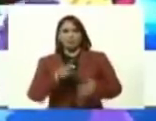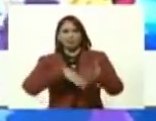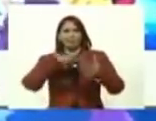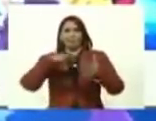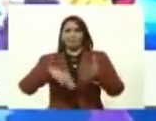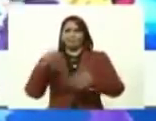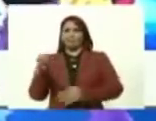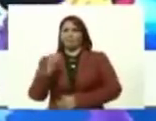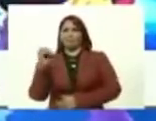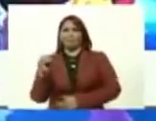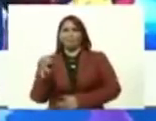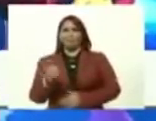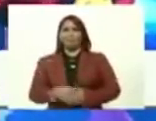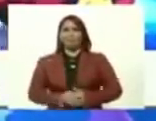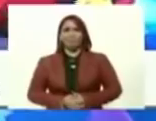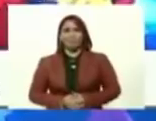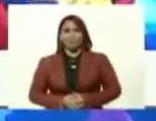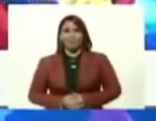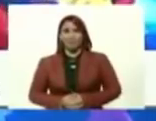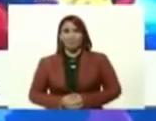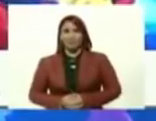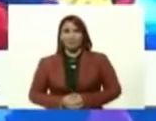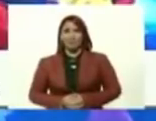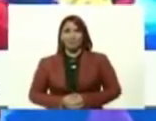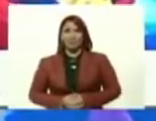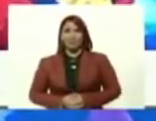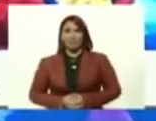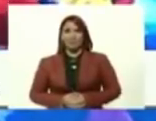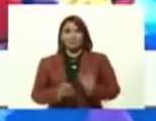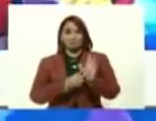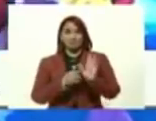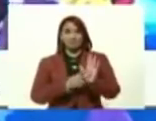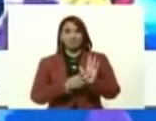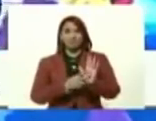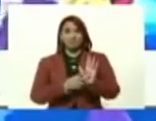oriente, no Barcelona de España? ¿Verdad?